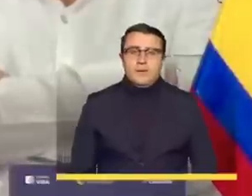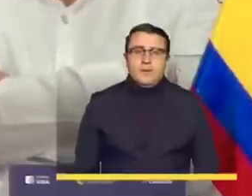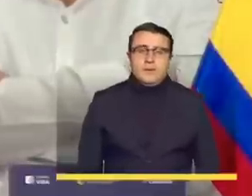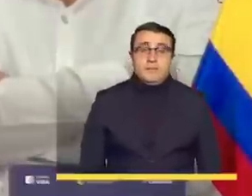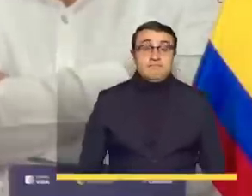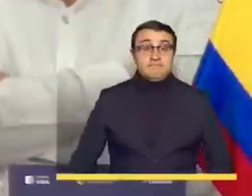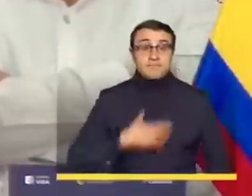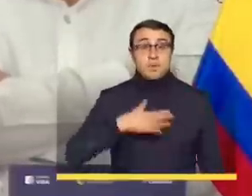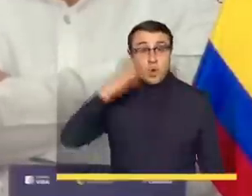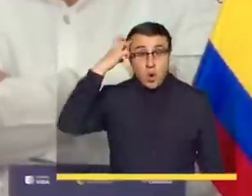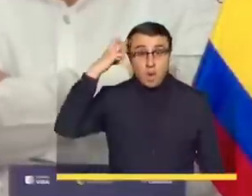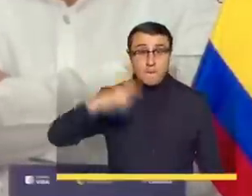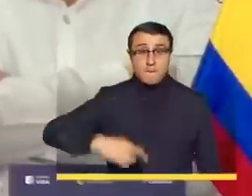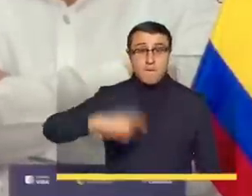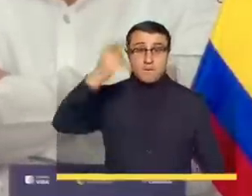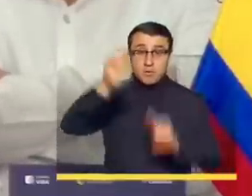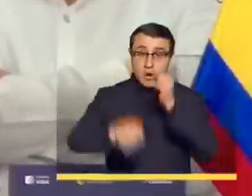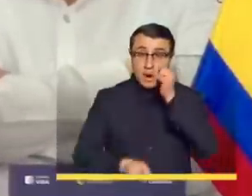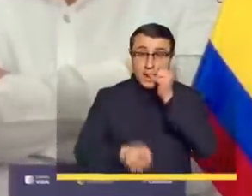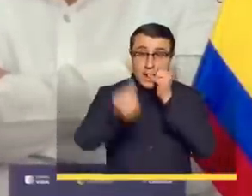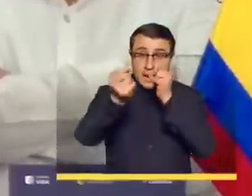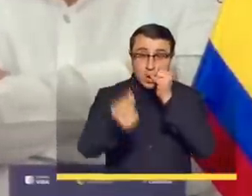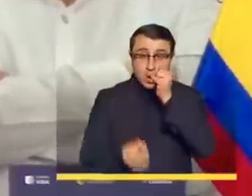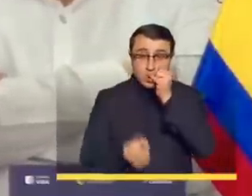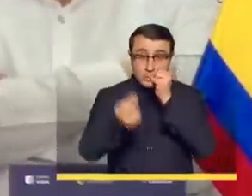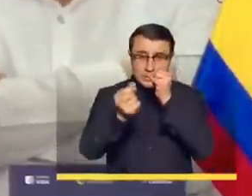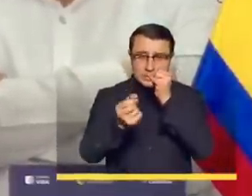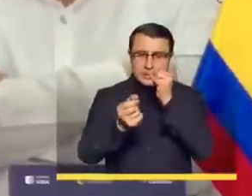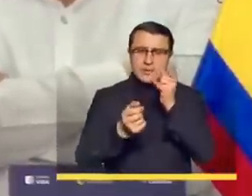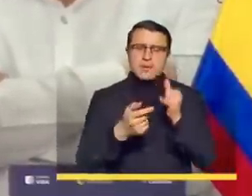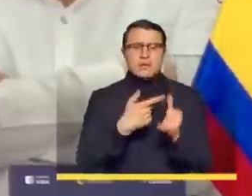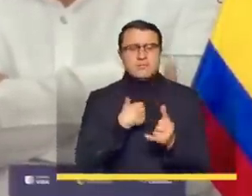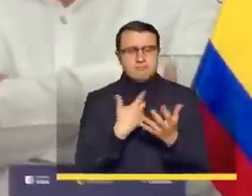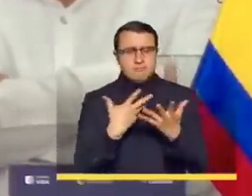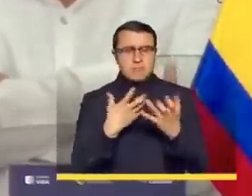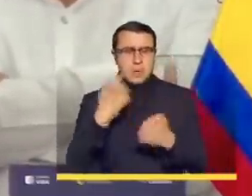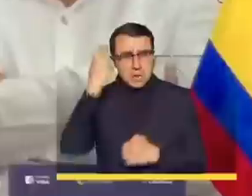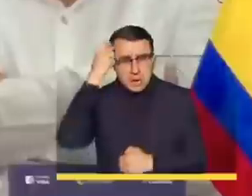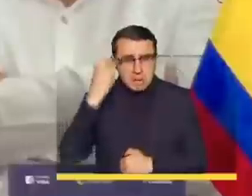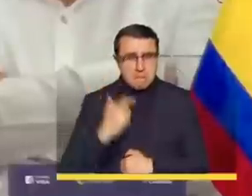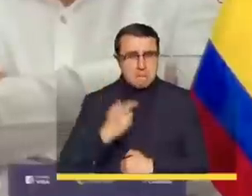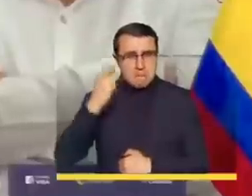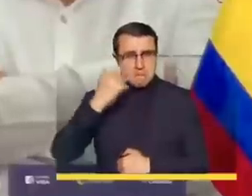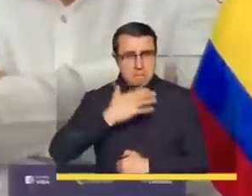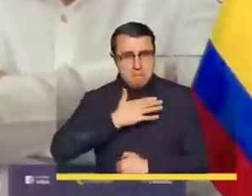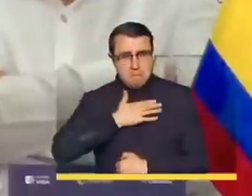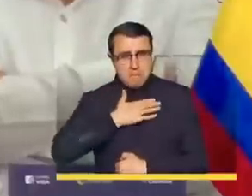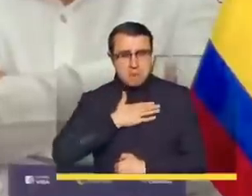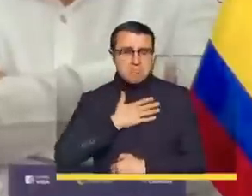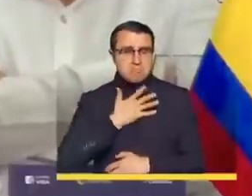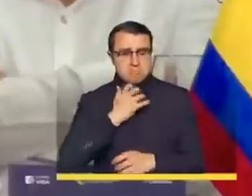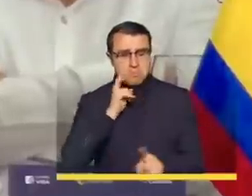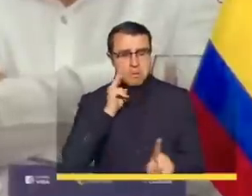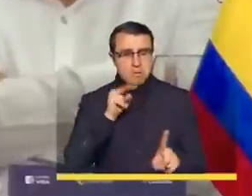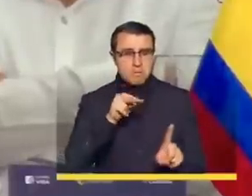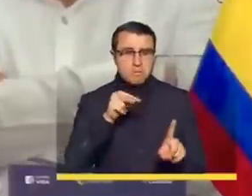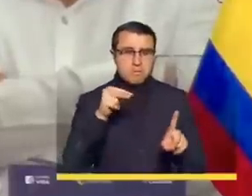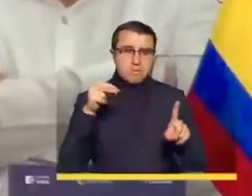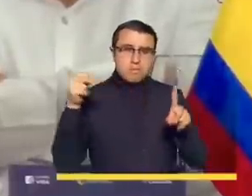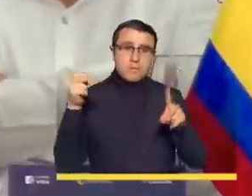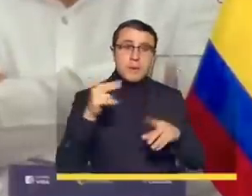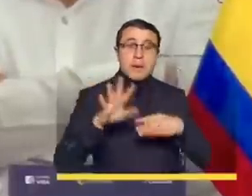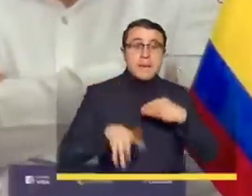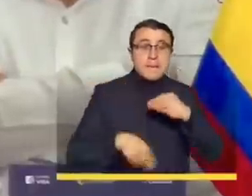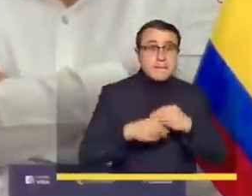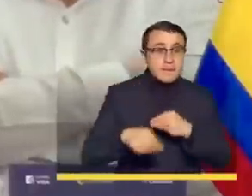Soy economista y quisiera abordarlo un poco desde la profesión y desde el ABC que